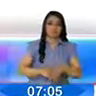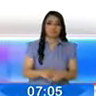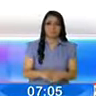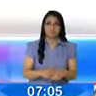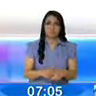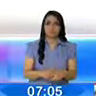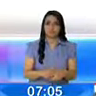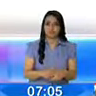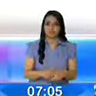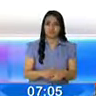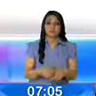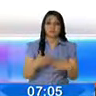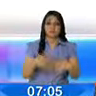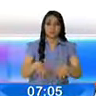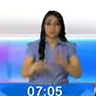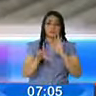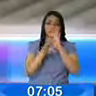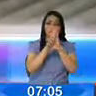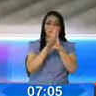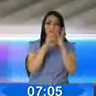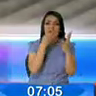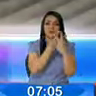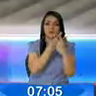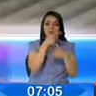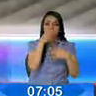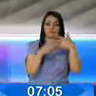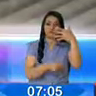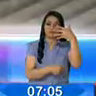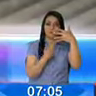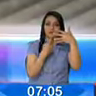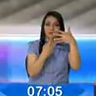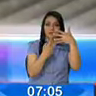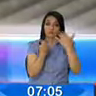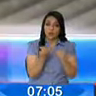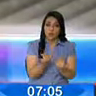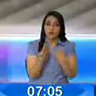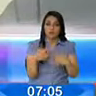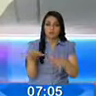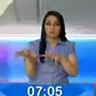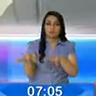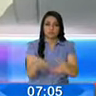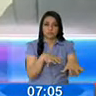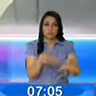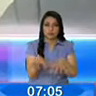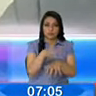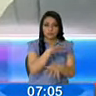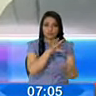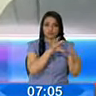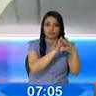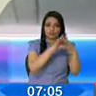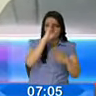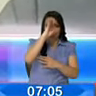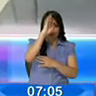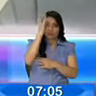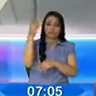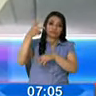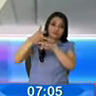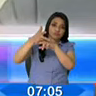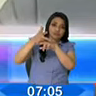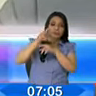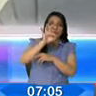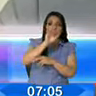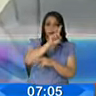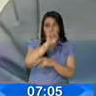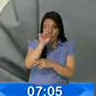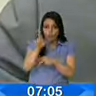cual dispone el Código Orgánico Integral Penal. Actuamos de manera coordinada con la policía, hay cámaras del EQ911,